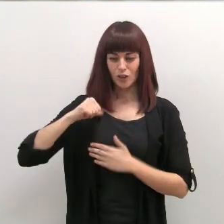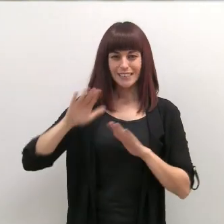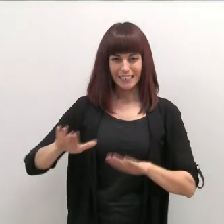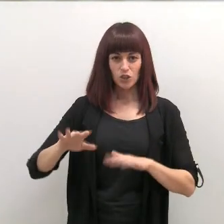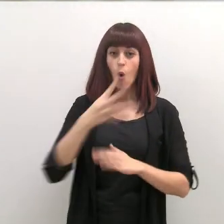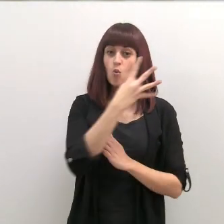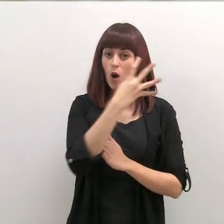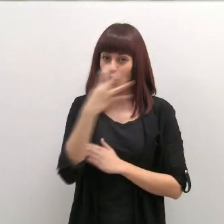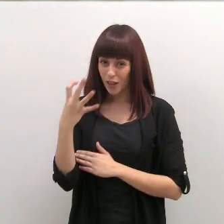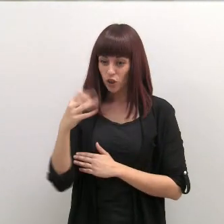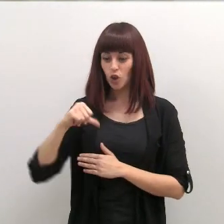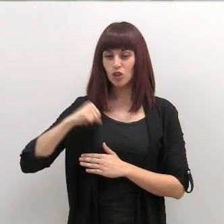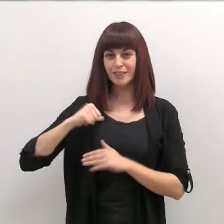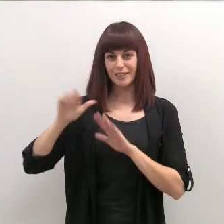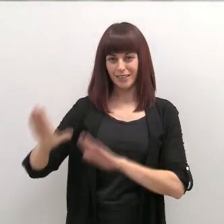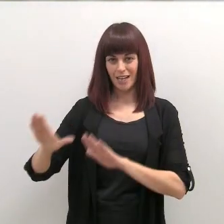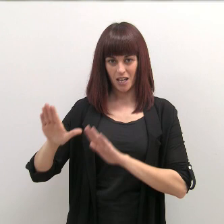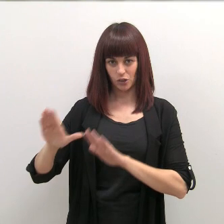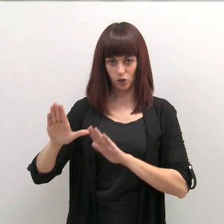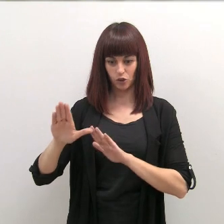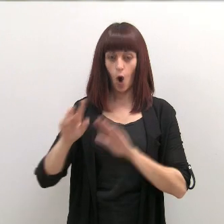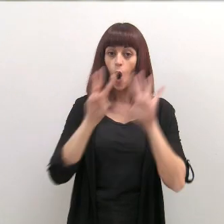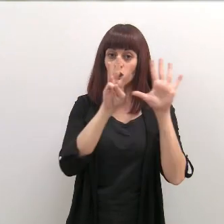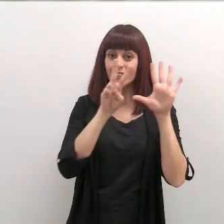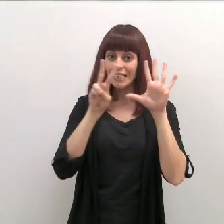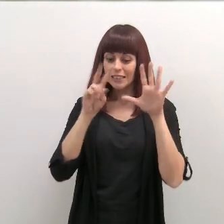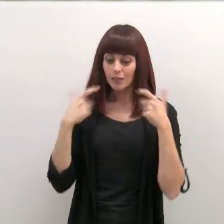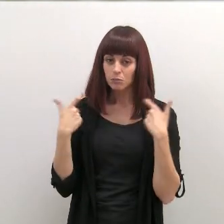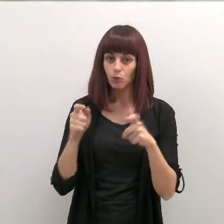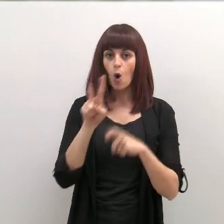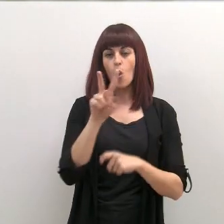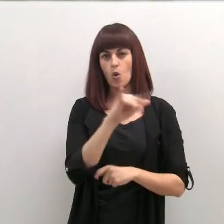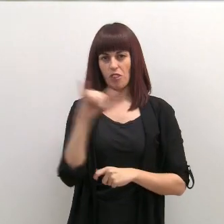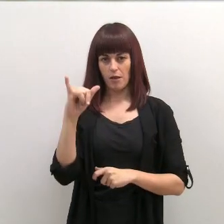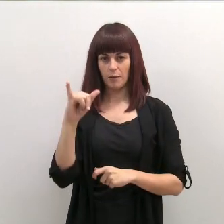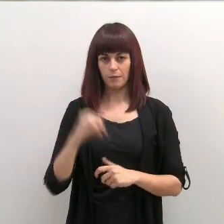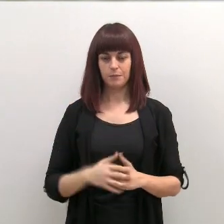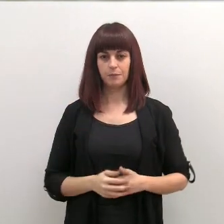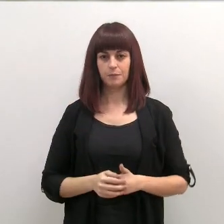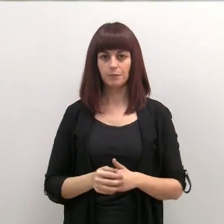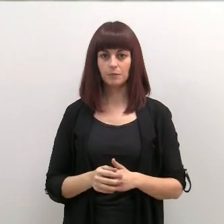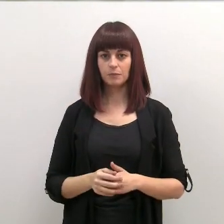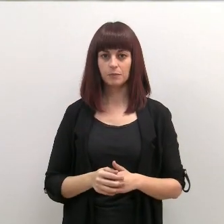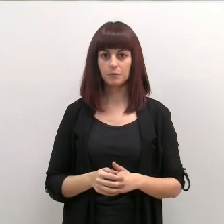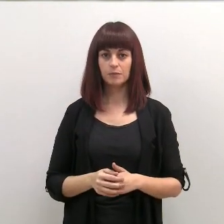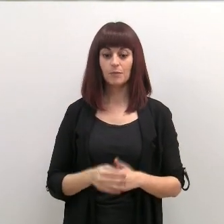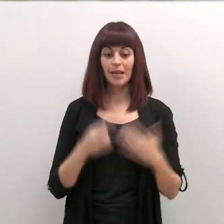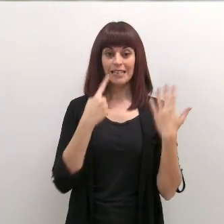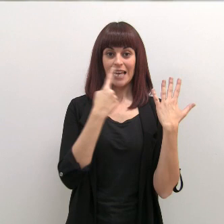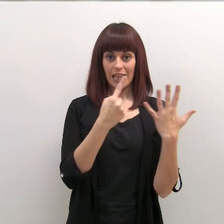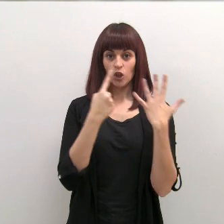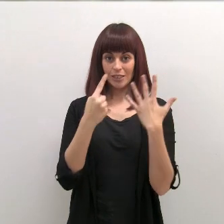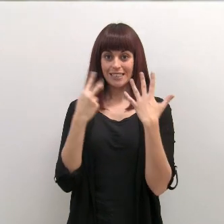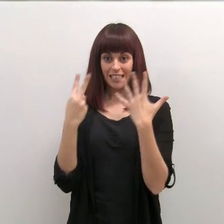concreto 407 ingresos hospitalarios, de los que 87 se encuentran en unidades de cuidados intensivos. De los